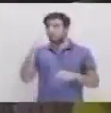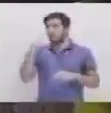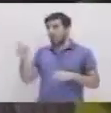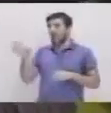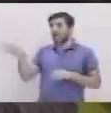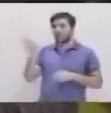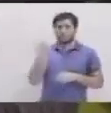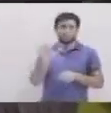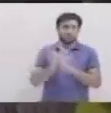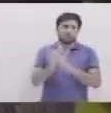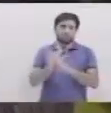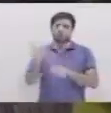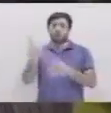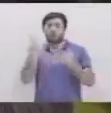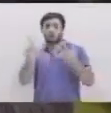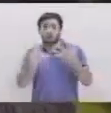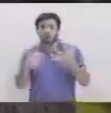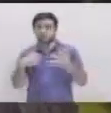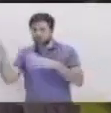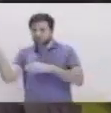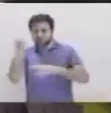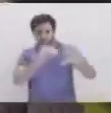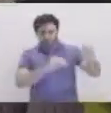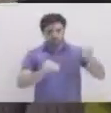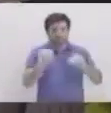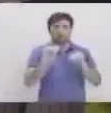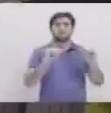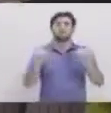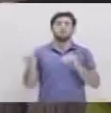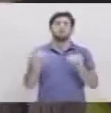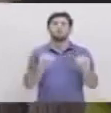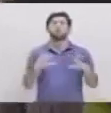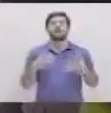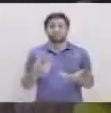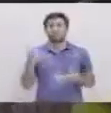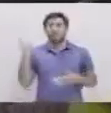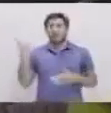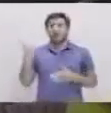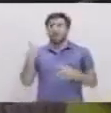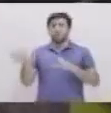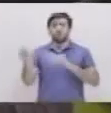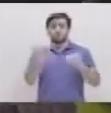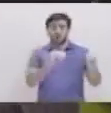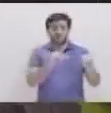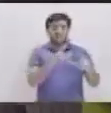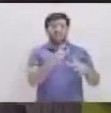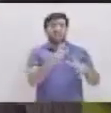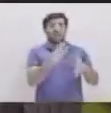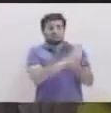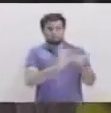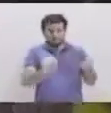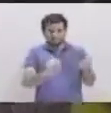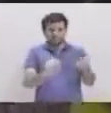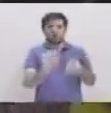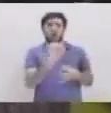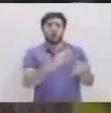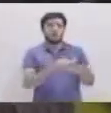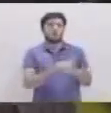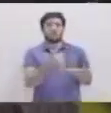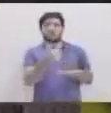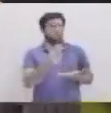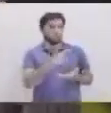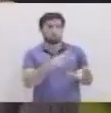por ejemplo, cuando nosotros movemos un objeto. Por conservación de la energía, esta no se va a crear ni destruir, solo se